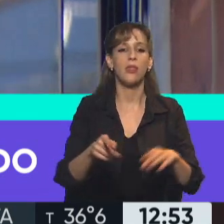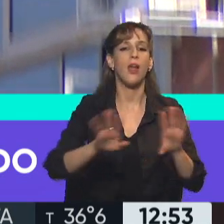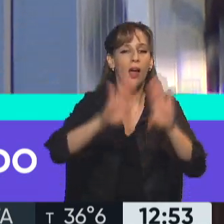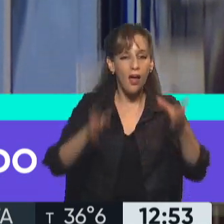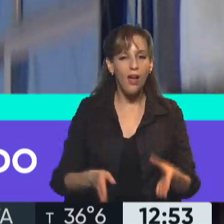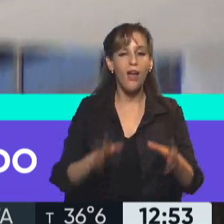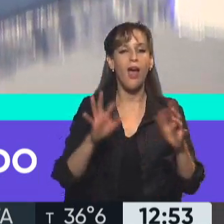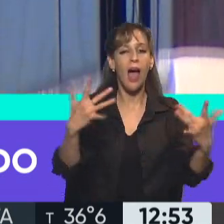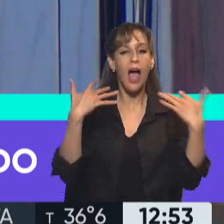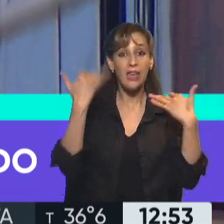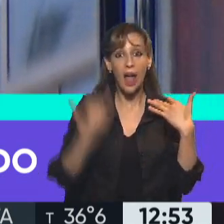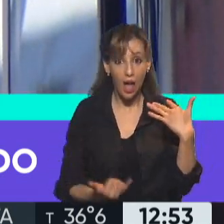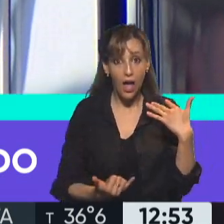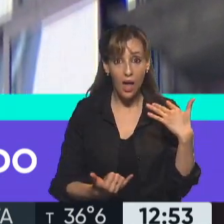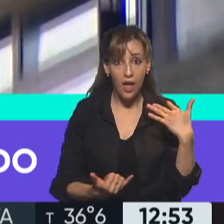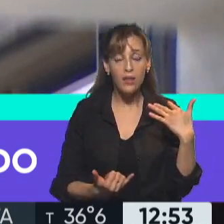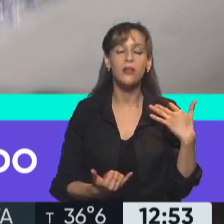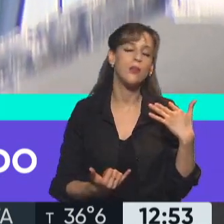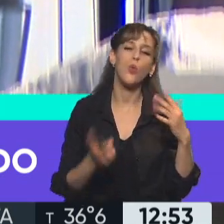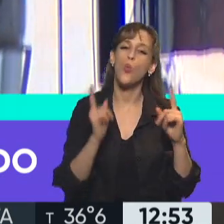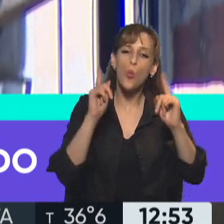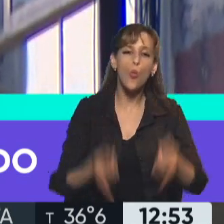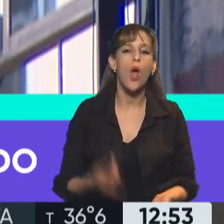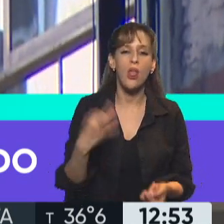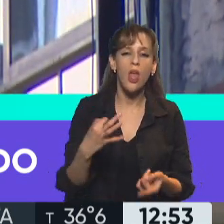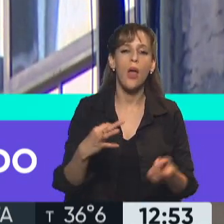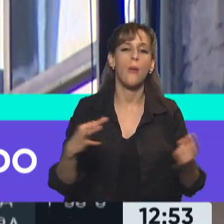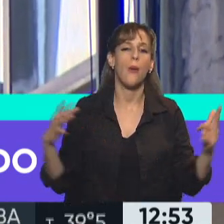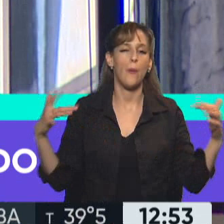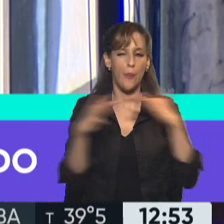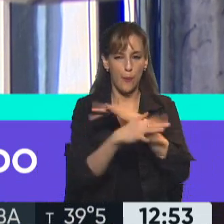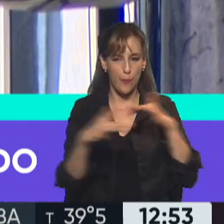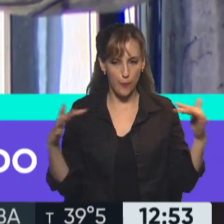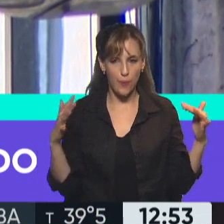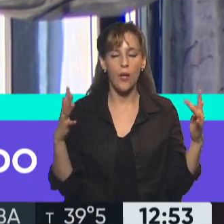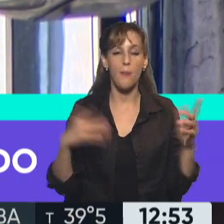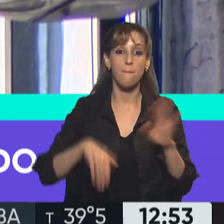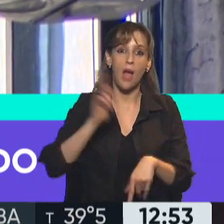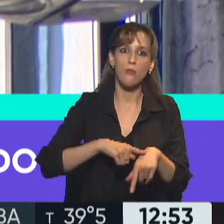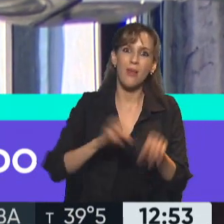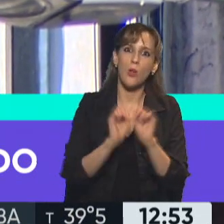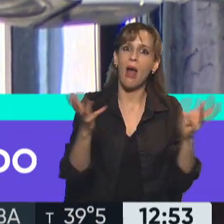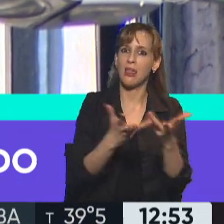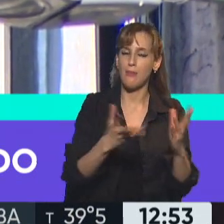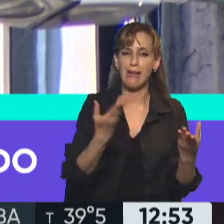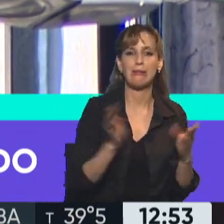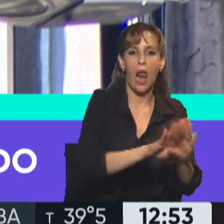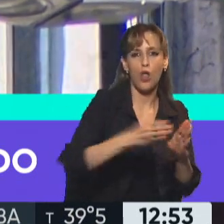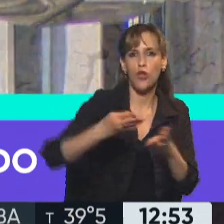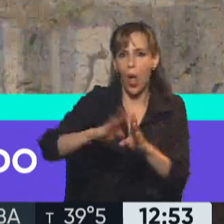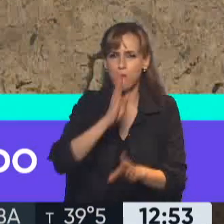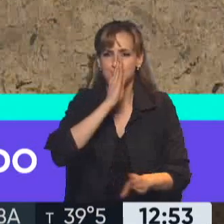aire acondicionado tengan igual ventilación, sobre todo en tiempos de pandemia. Si son